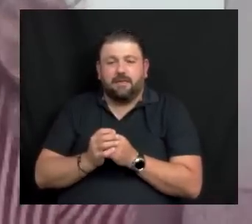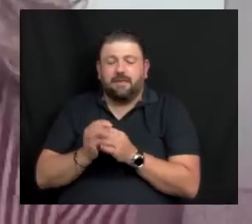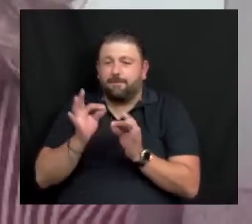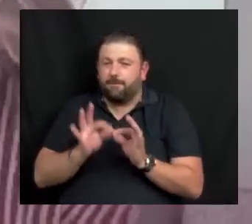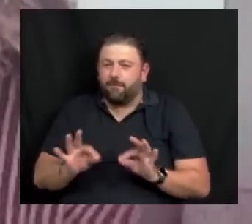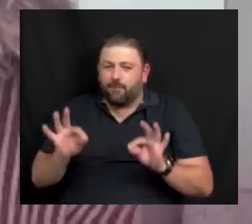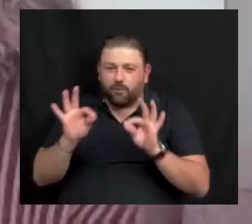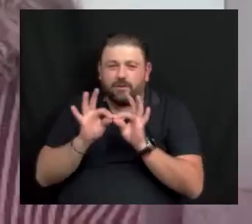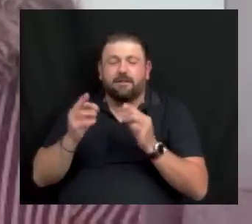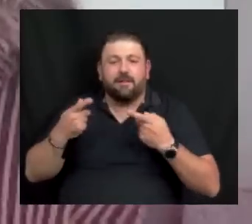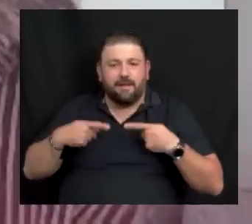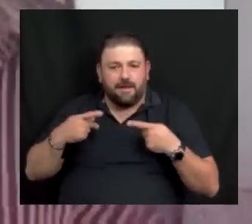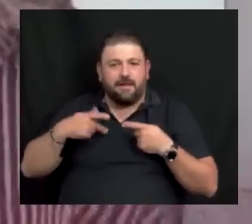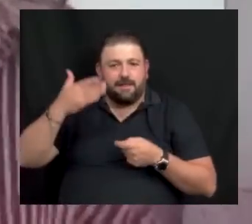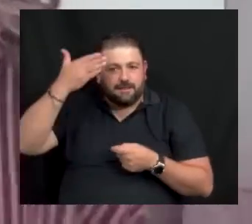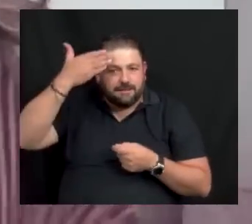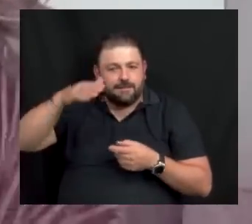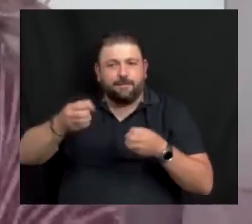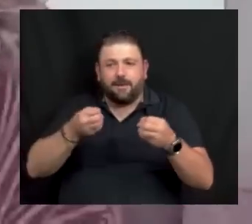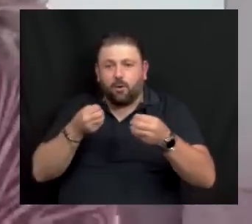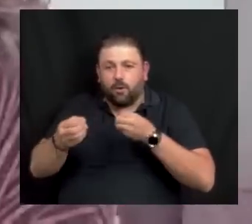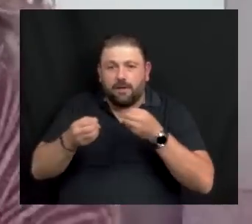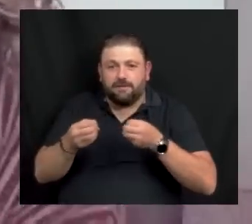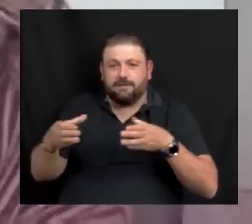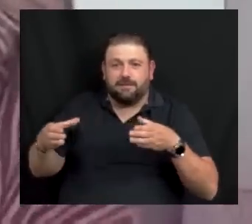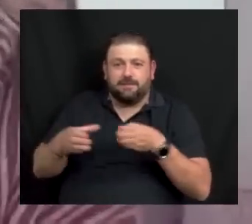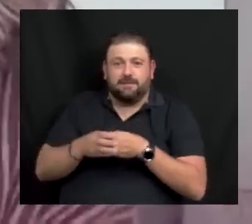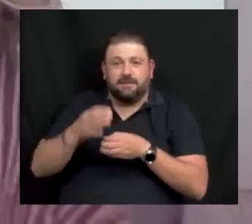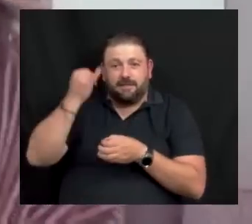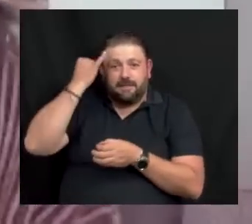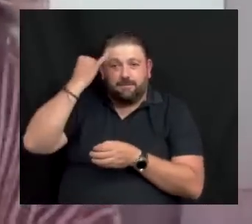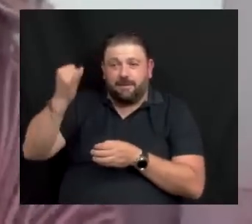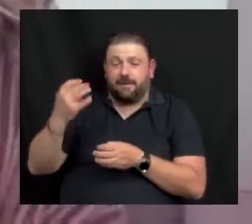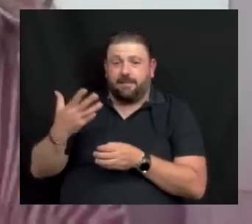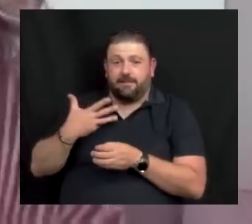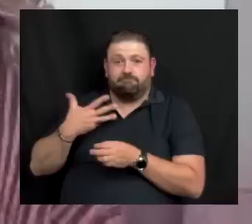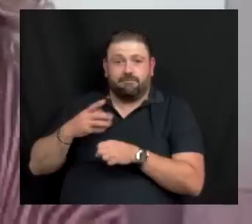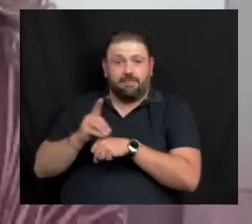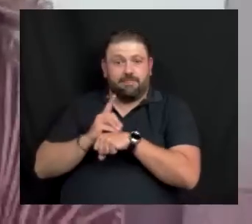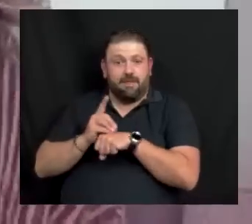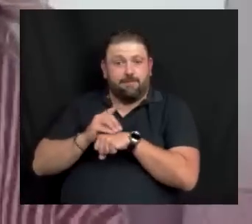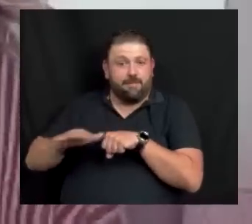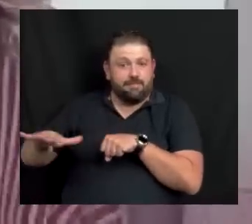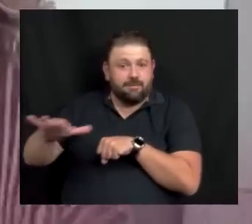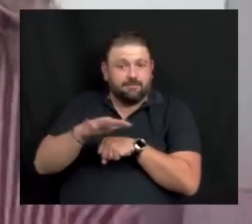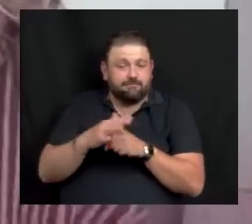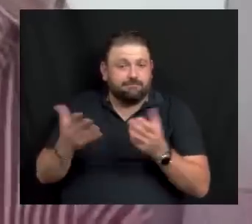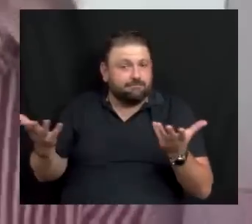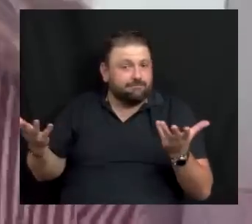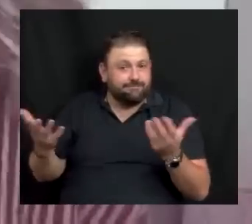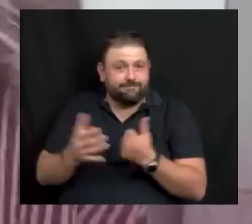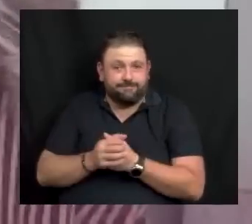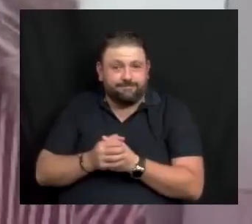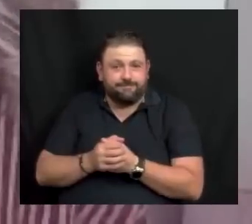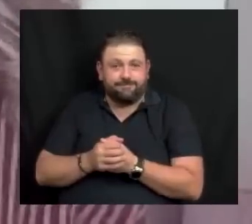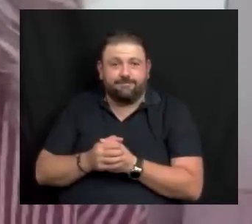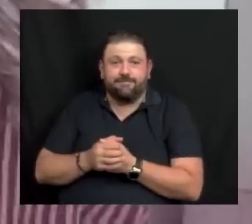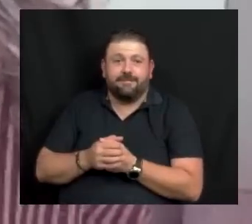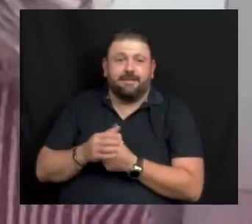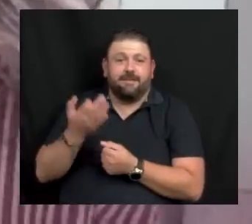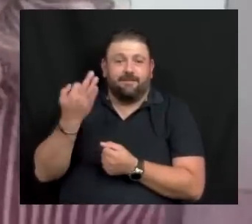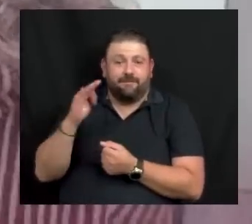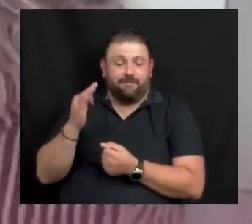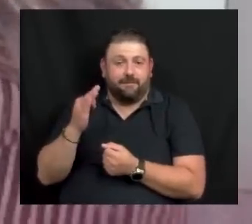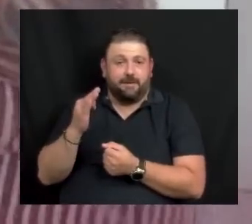si tenemos entonces nuestros diamantes, felicidades, que se van a Japón, y tenemos en febrero, en el primer